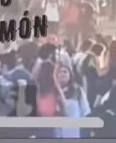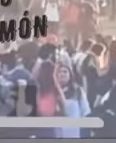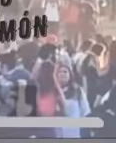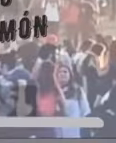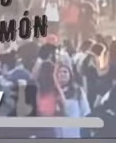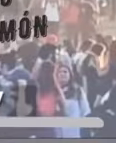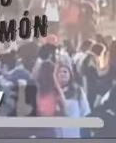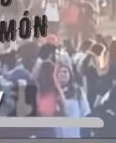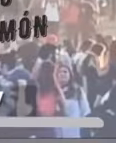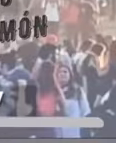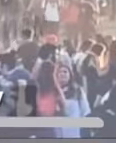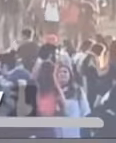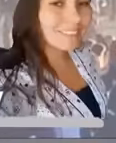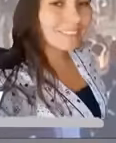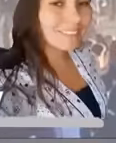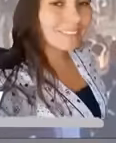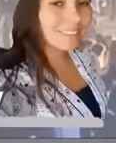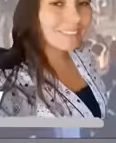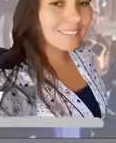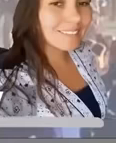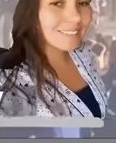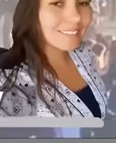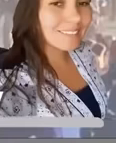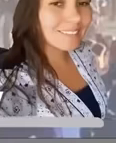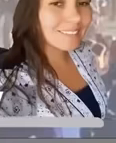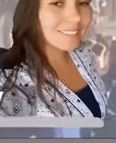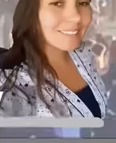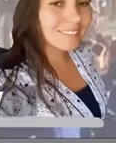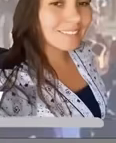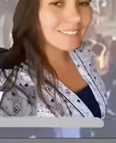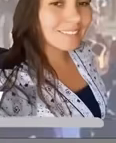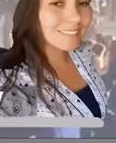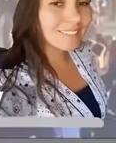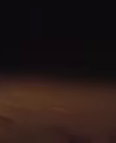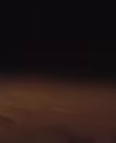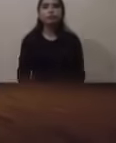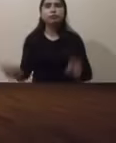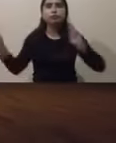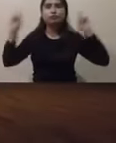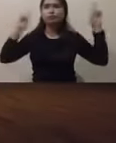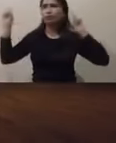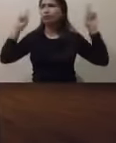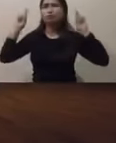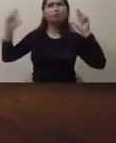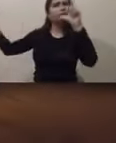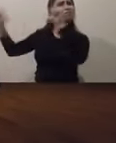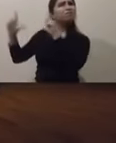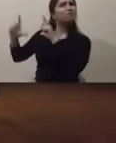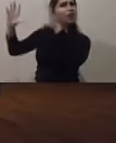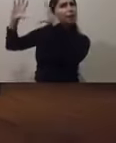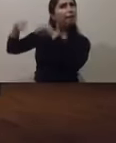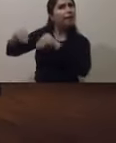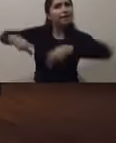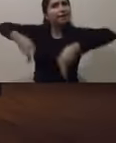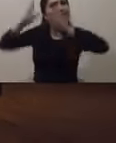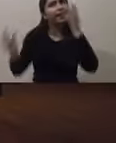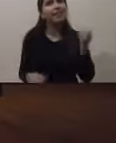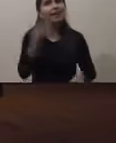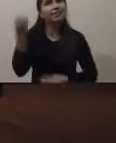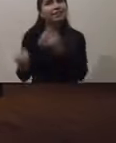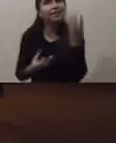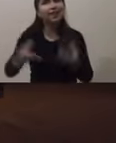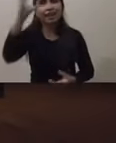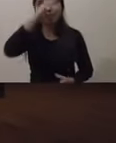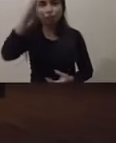Voto independiente, vota informado. Vota por la justicia social. Los canales de televisión transmiten. Apaga la